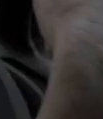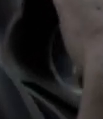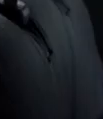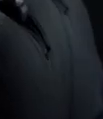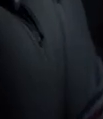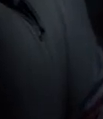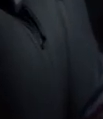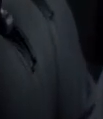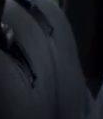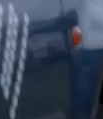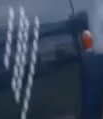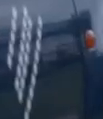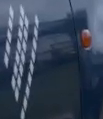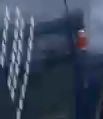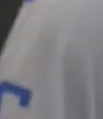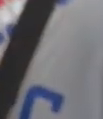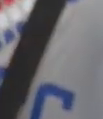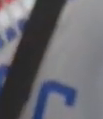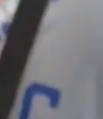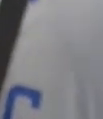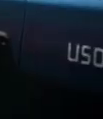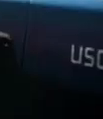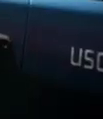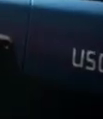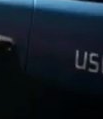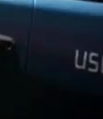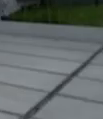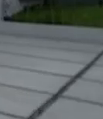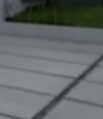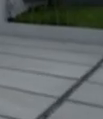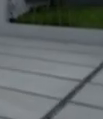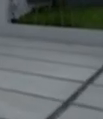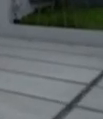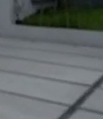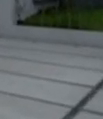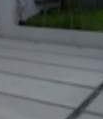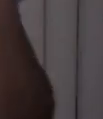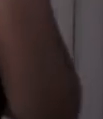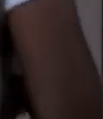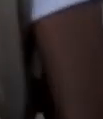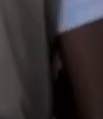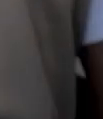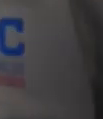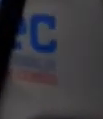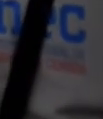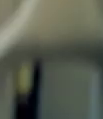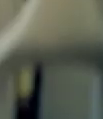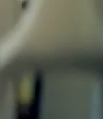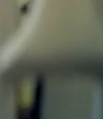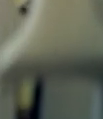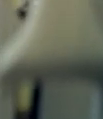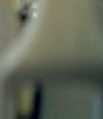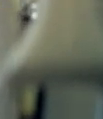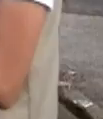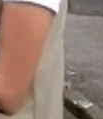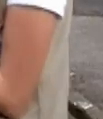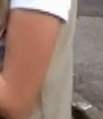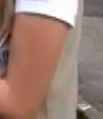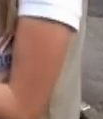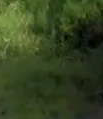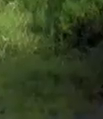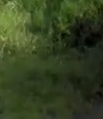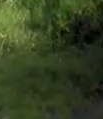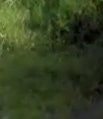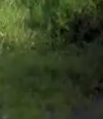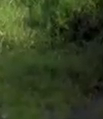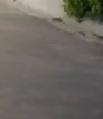el Instituto Nacional de Estadística y Censos recolectamos con absoluta confidencialidad información que contribuye al desarrollo del país. Cuando colabora